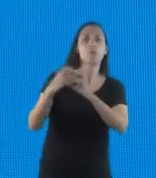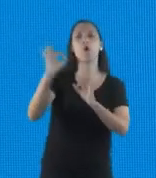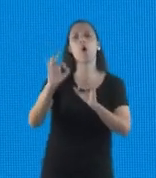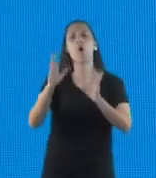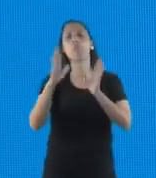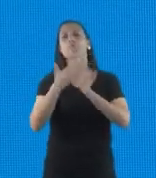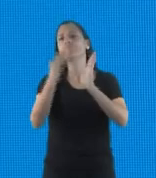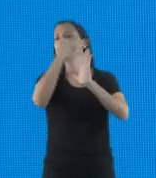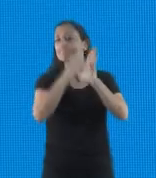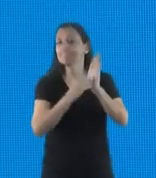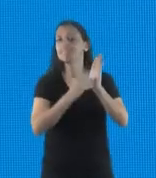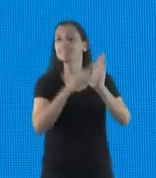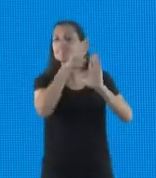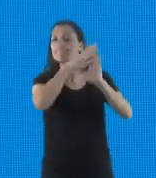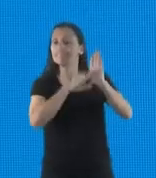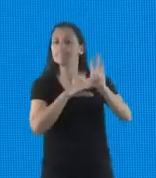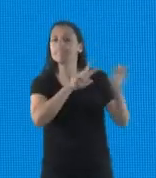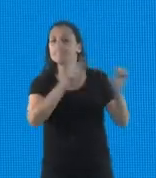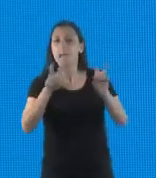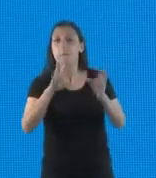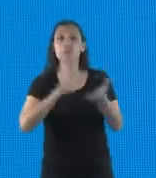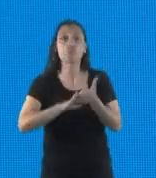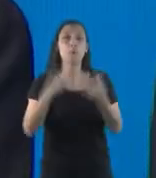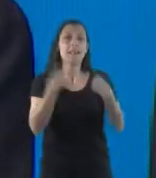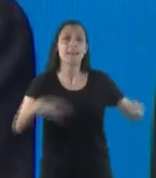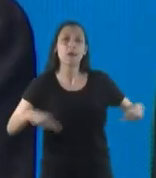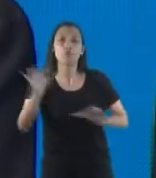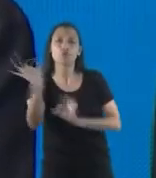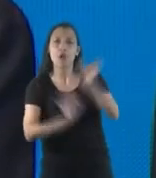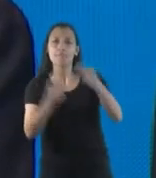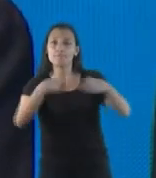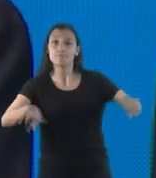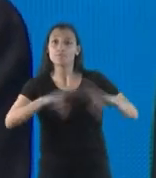de discusión de recursos estratégicos.